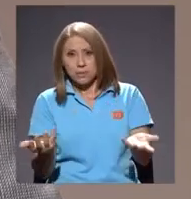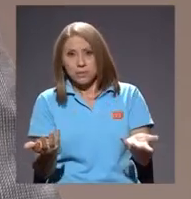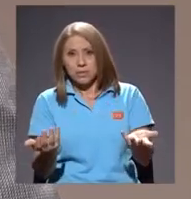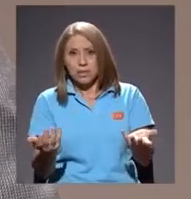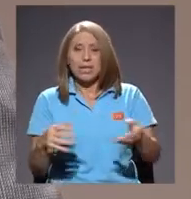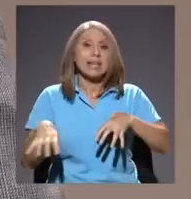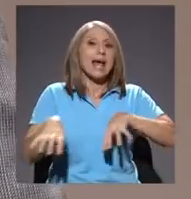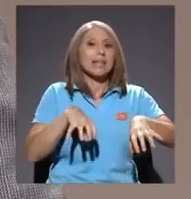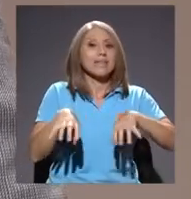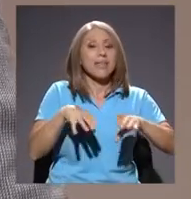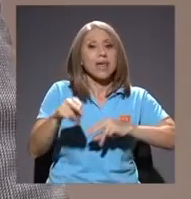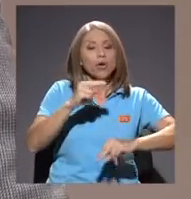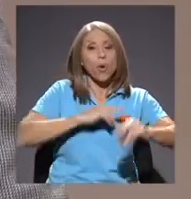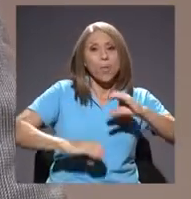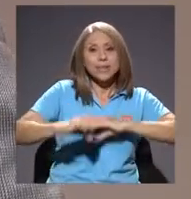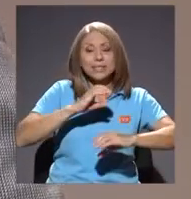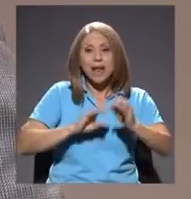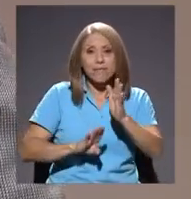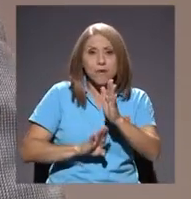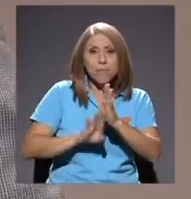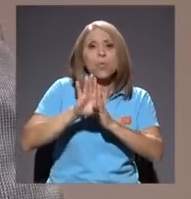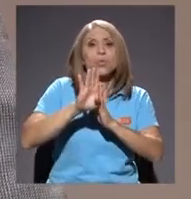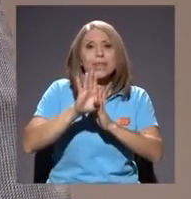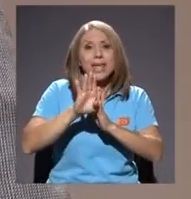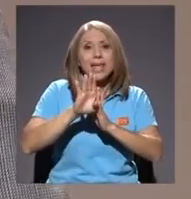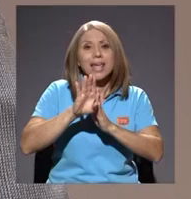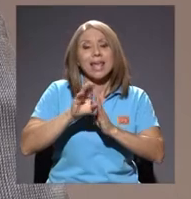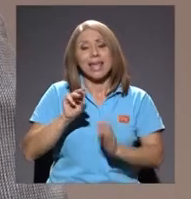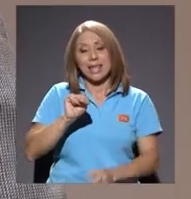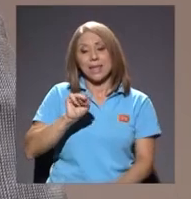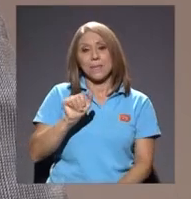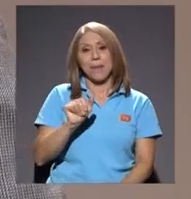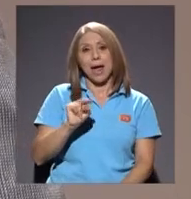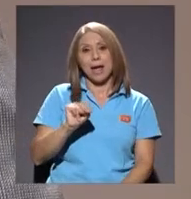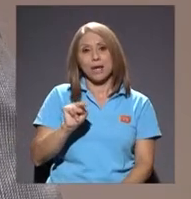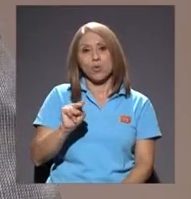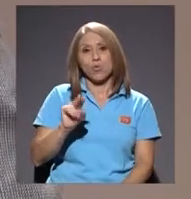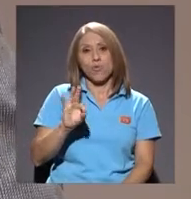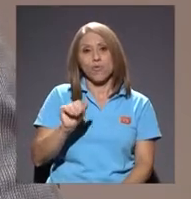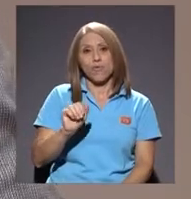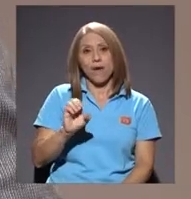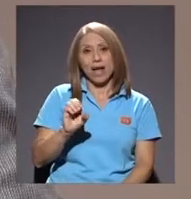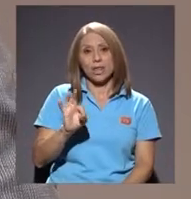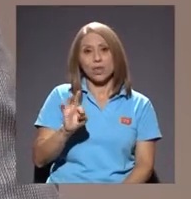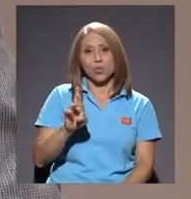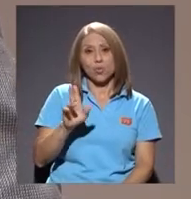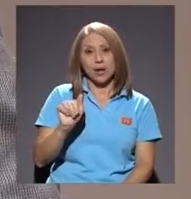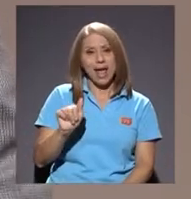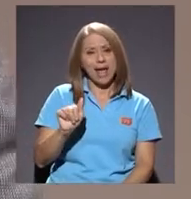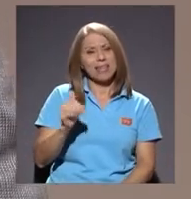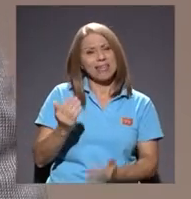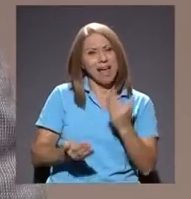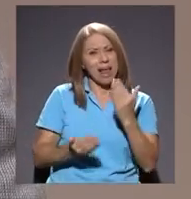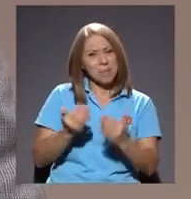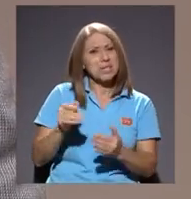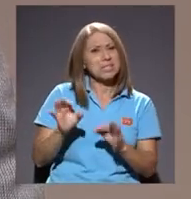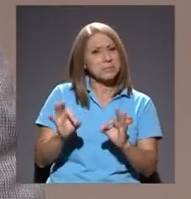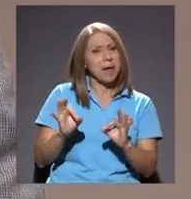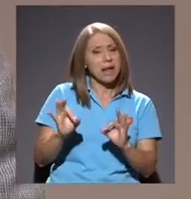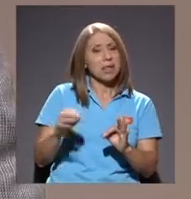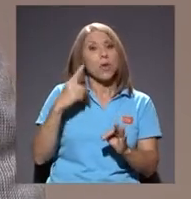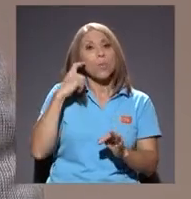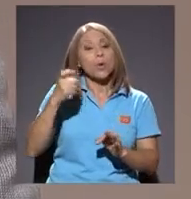repunte y el tema de la manufactura tal vez es válido en el sentido de que mucha nuestra base exportadora